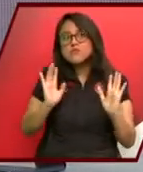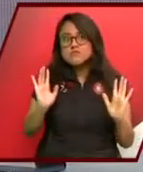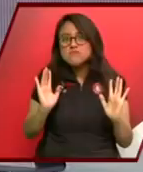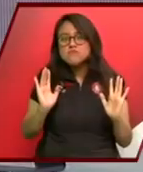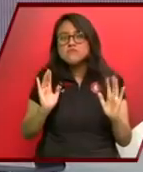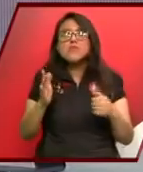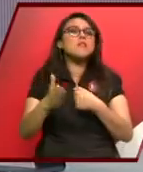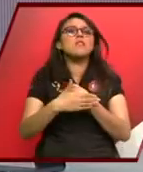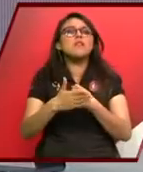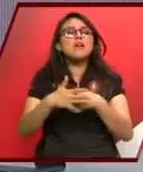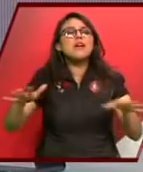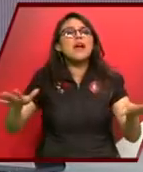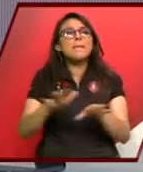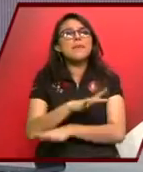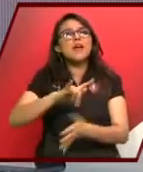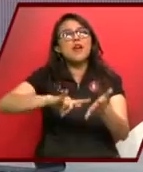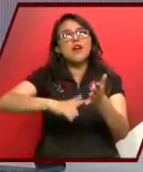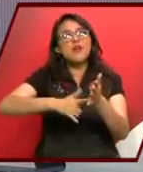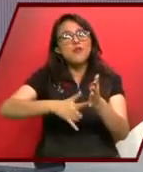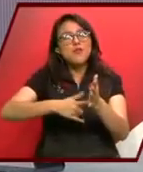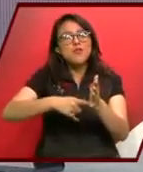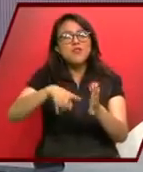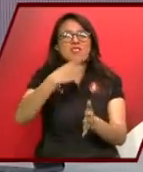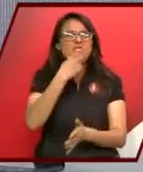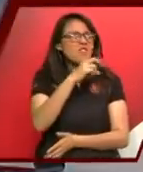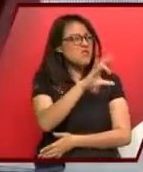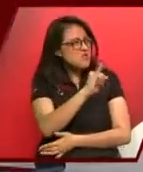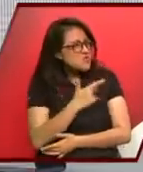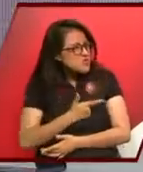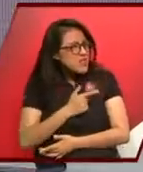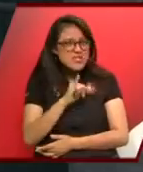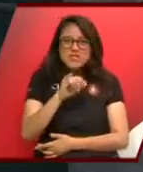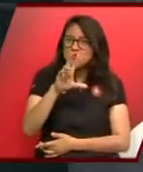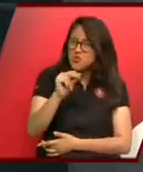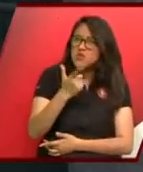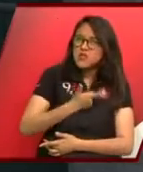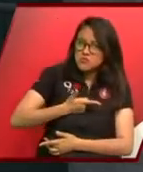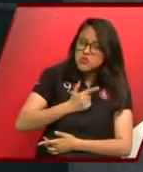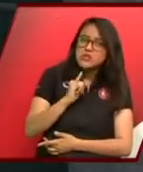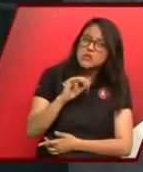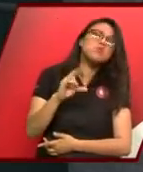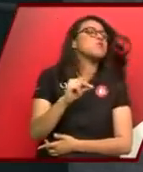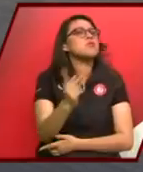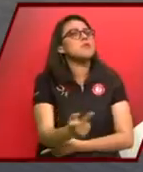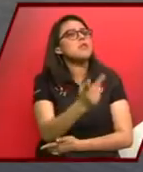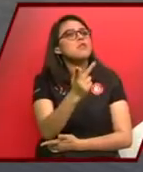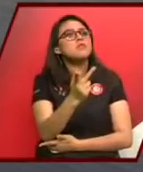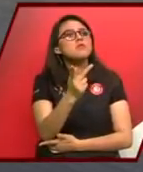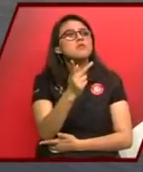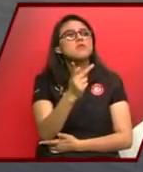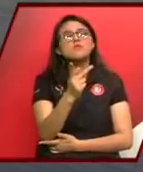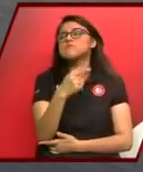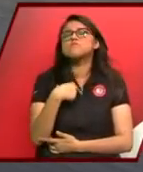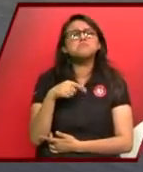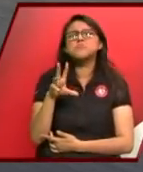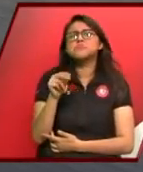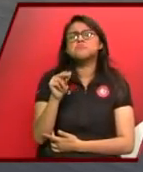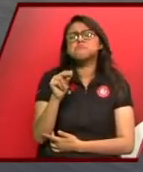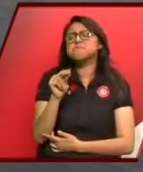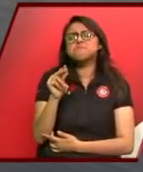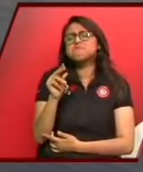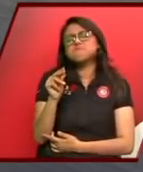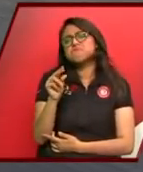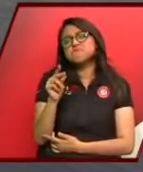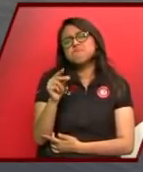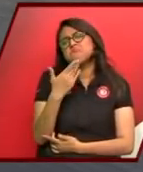Pues ya se avecina el cambio del horario. ¿A ti te incomoda el cambio de horario? Sí, señor. ¿A ti te incomoda el cambio de horario, Calle? No.